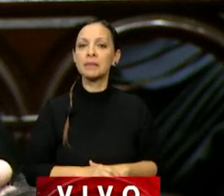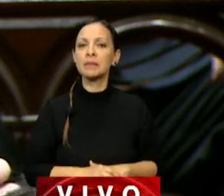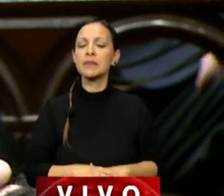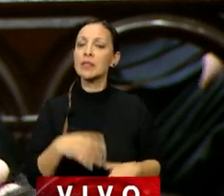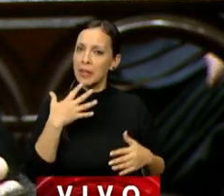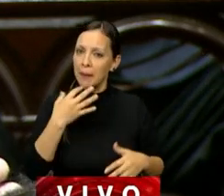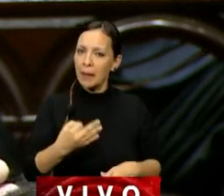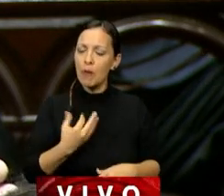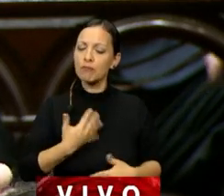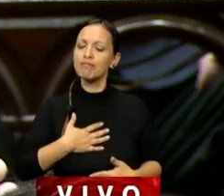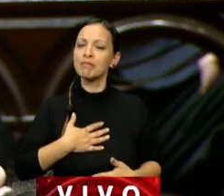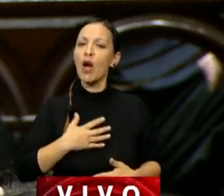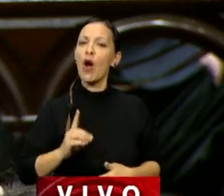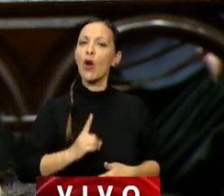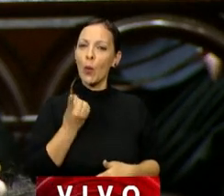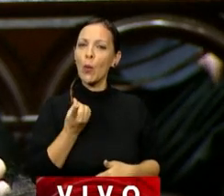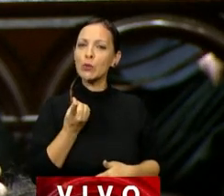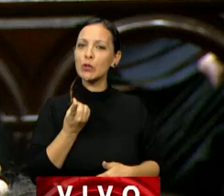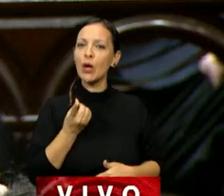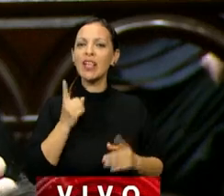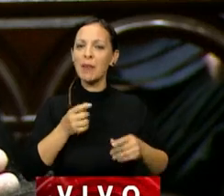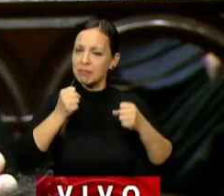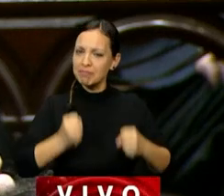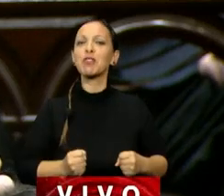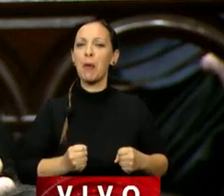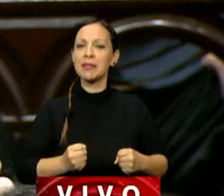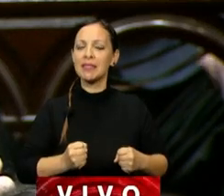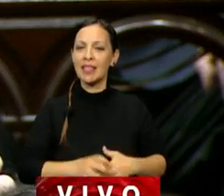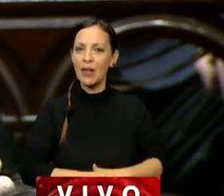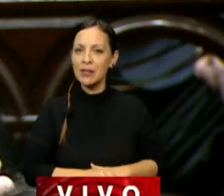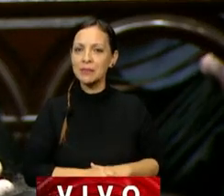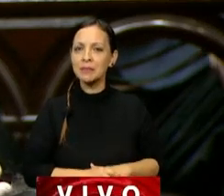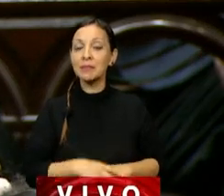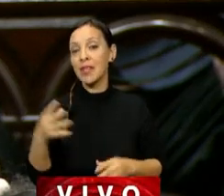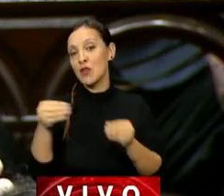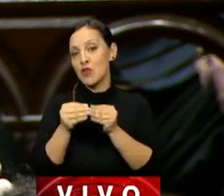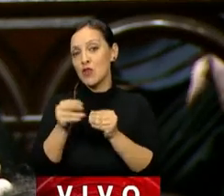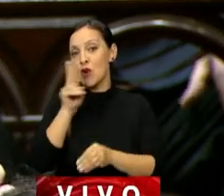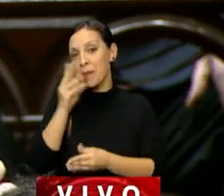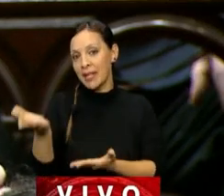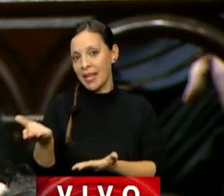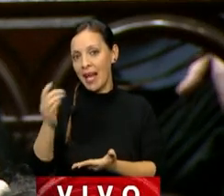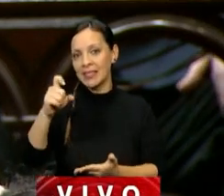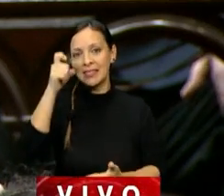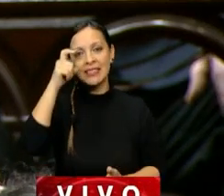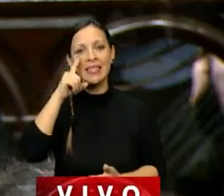con mucho orgullo y también con mucha convicción, a nuestra compañera Cecilia